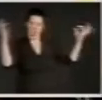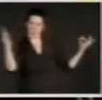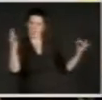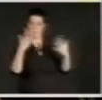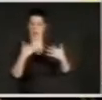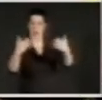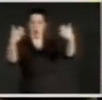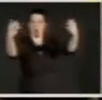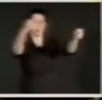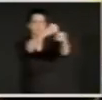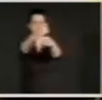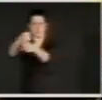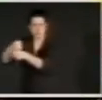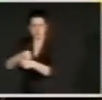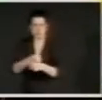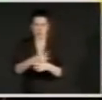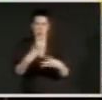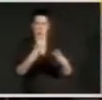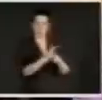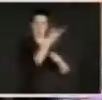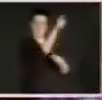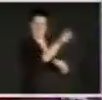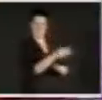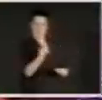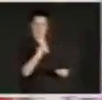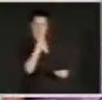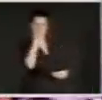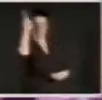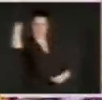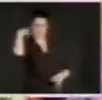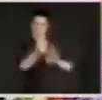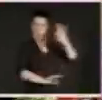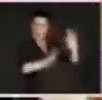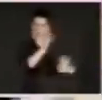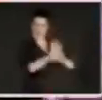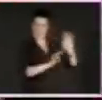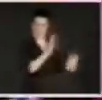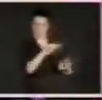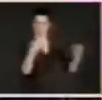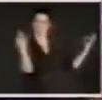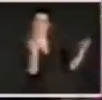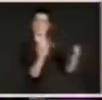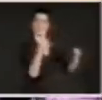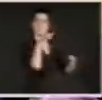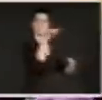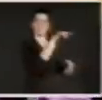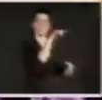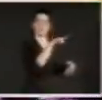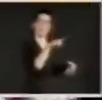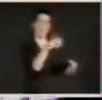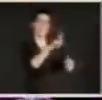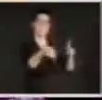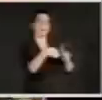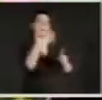pue por amargo y sujeta la Chima de aspilcueta patas de gallo dioramas